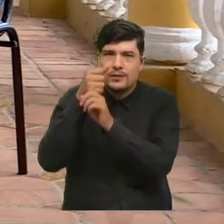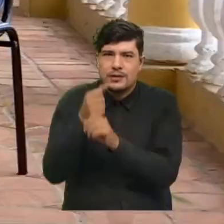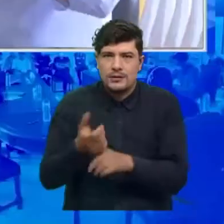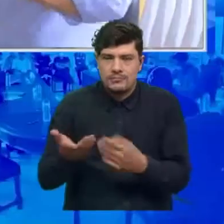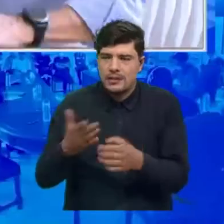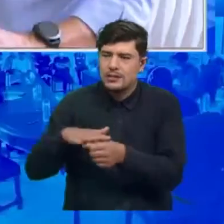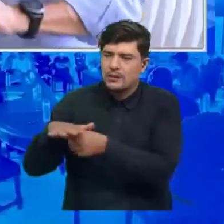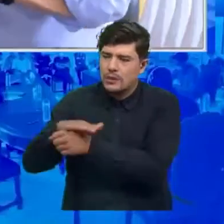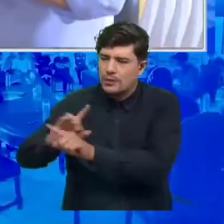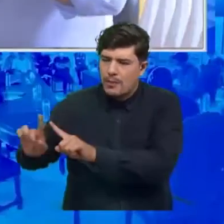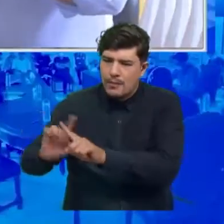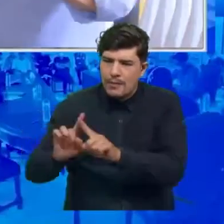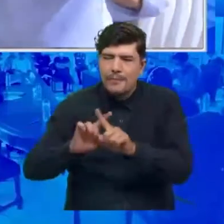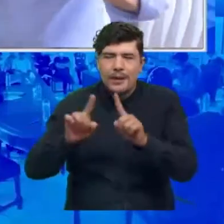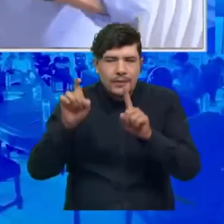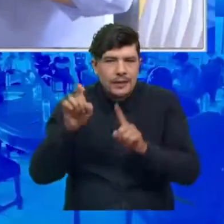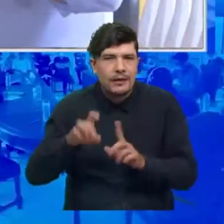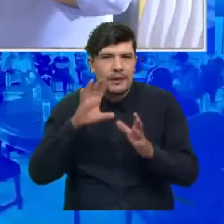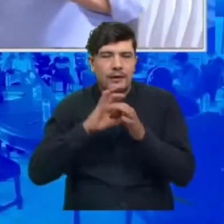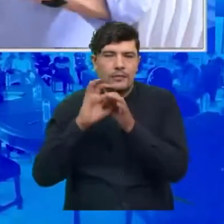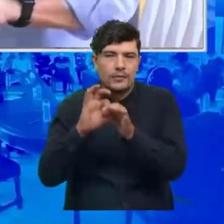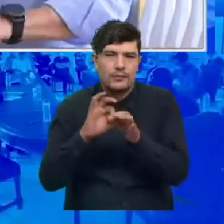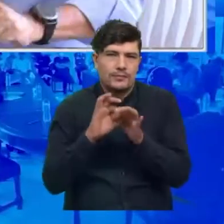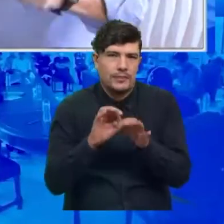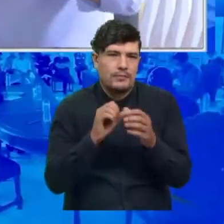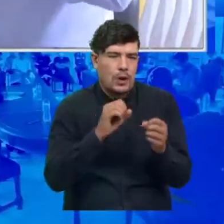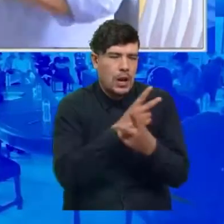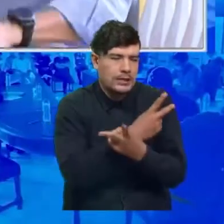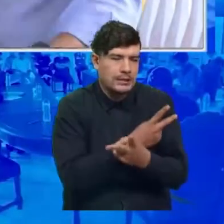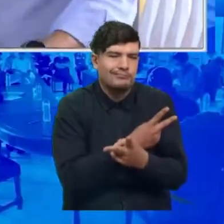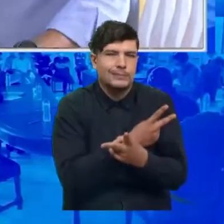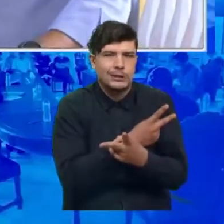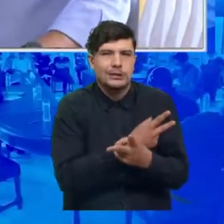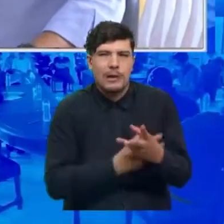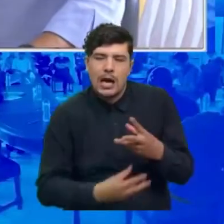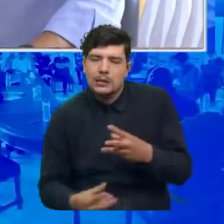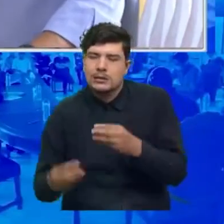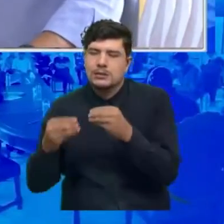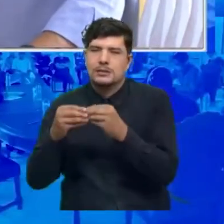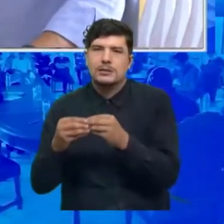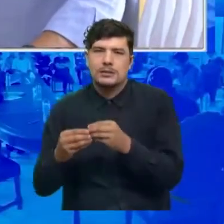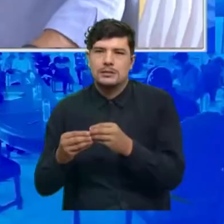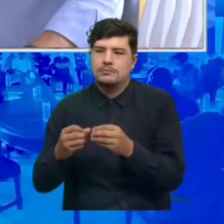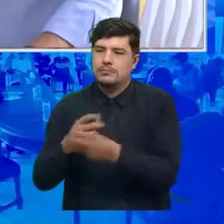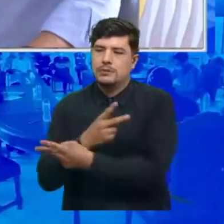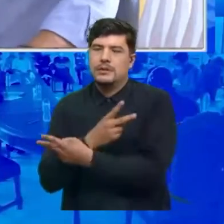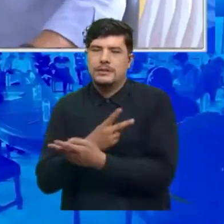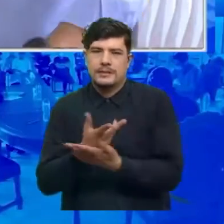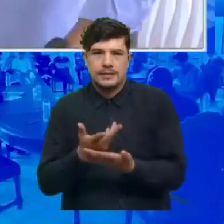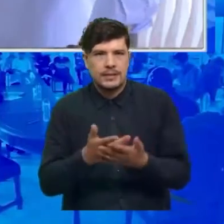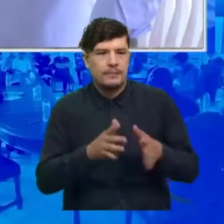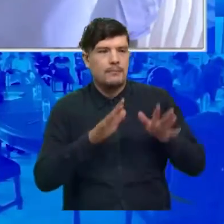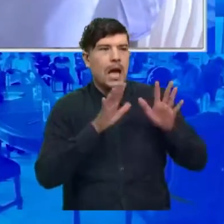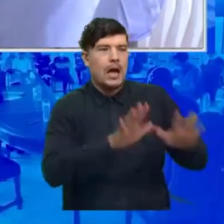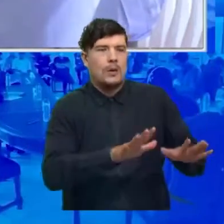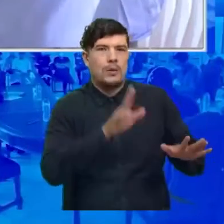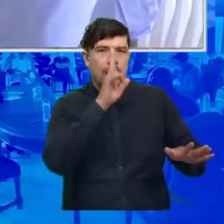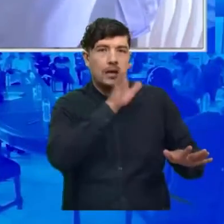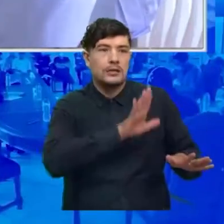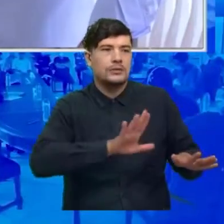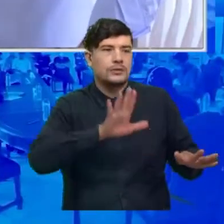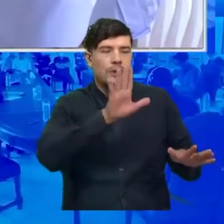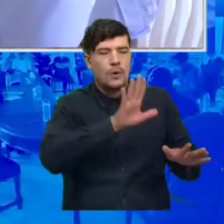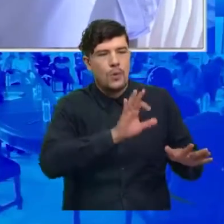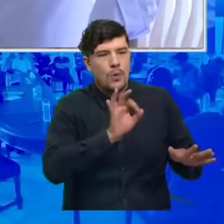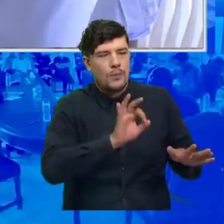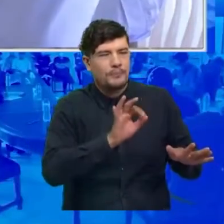situaciones pero hay que trabajar porque la violencia sólo genera más violencia y cuando hay recesión y pérdidas económicas genera también todavía